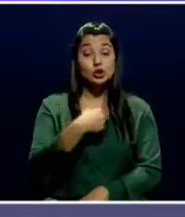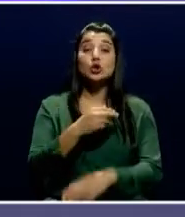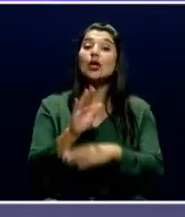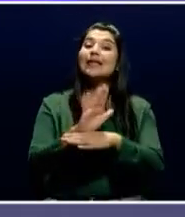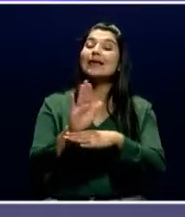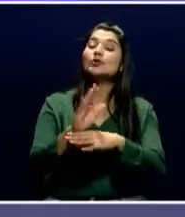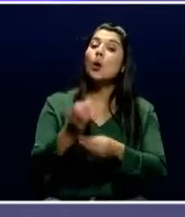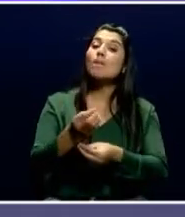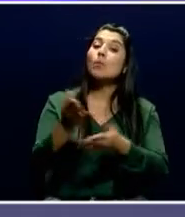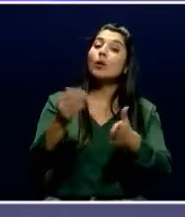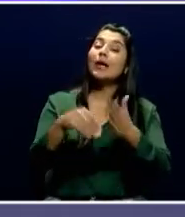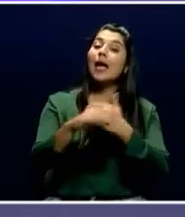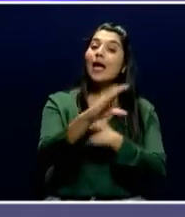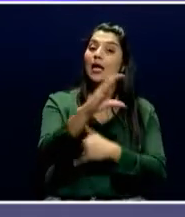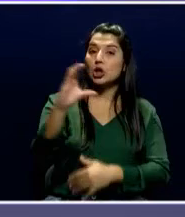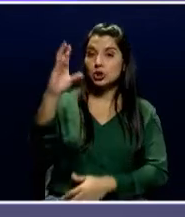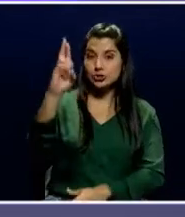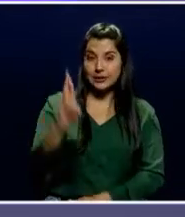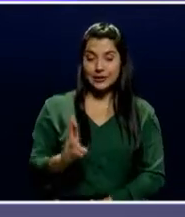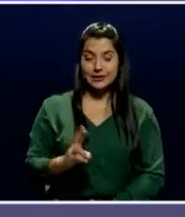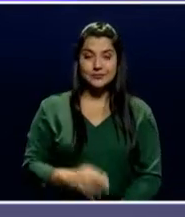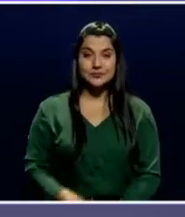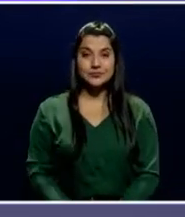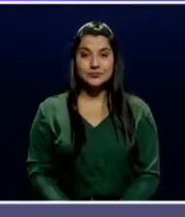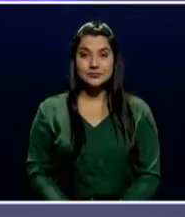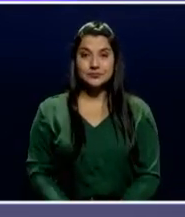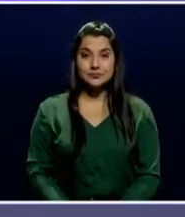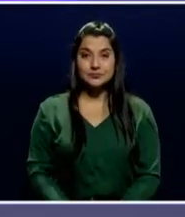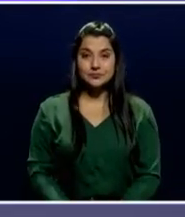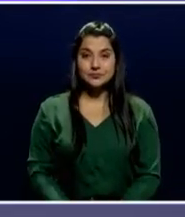Somos la televisión pública de Costa Rica.